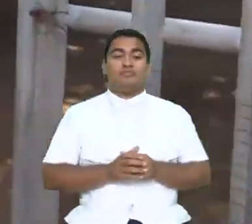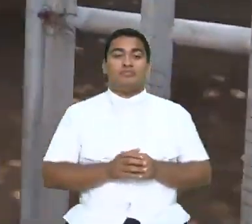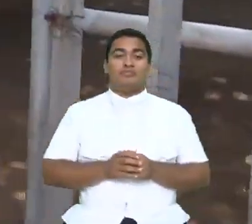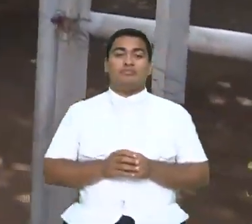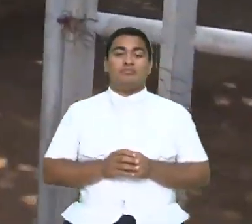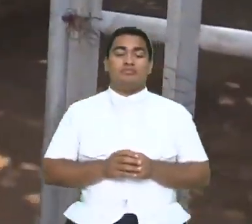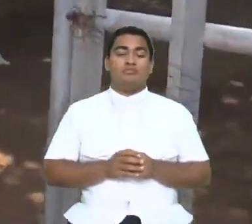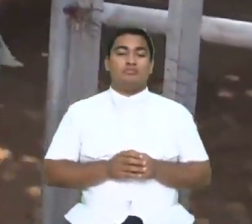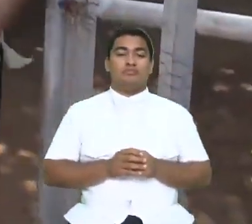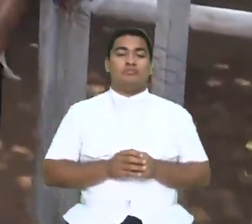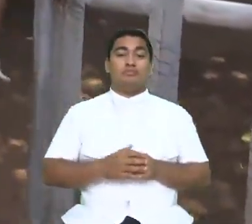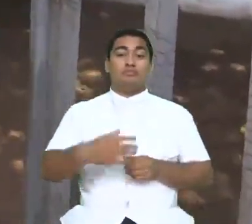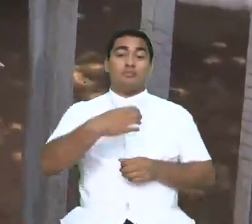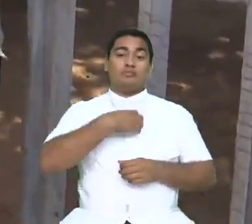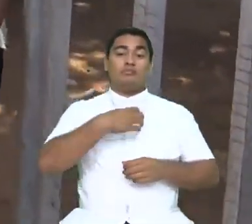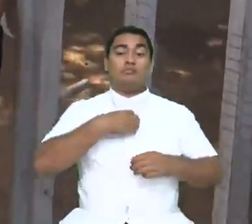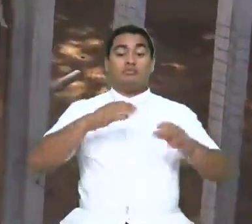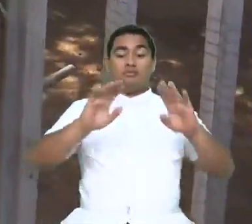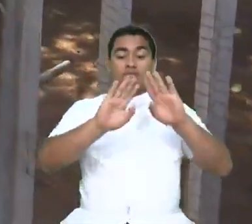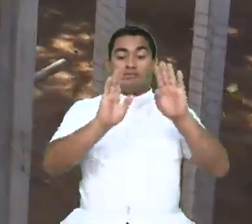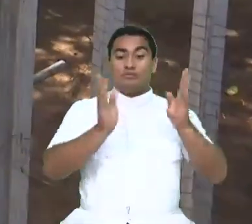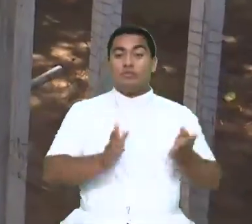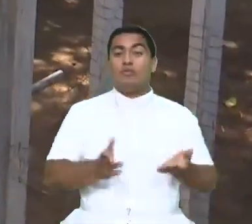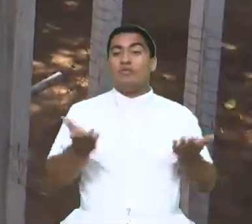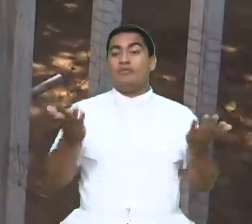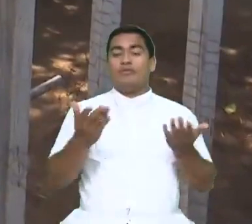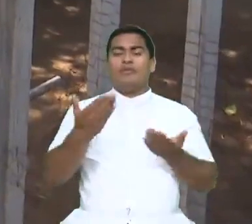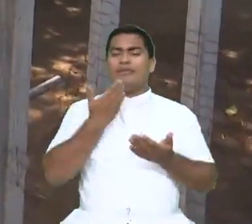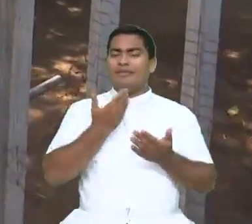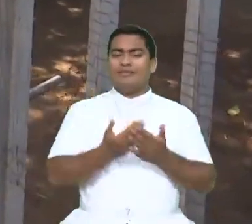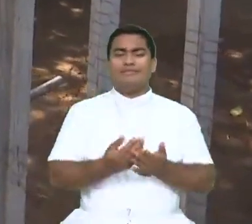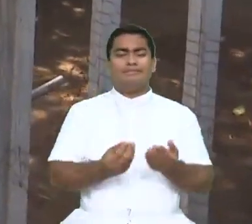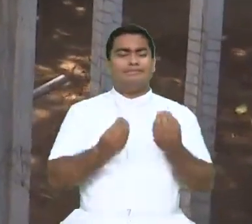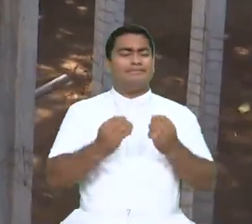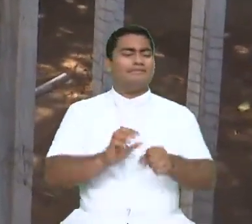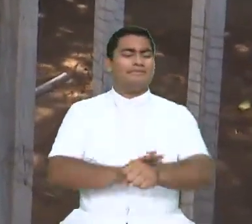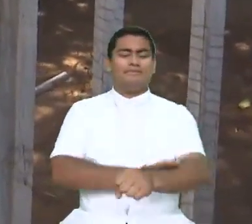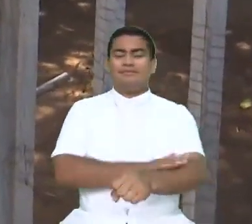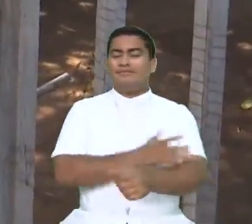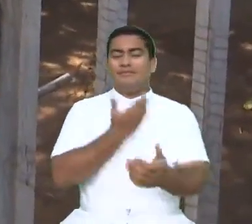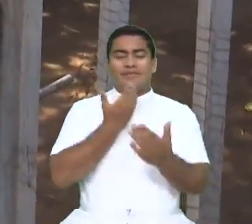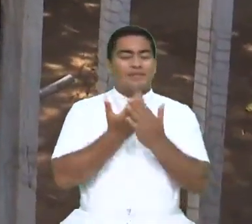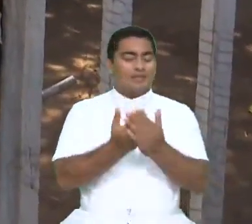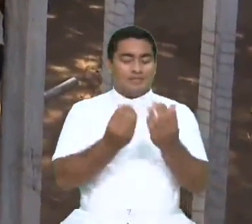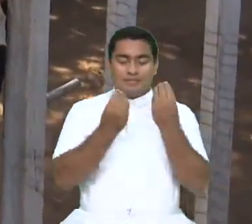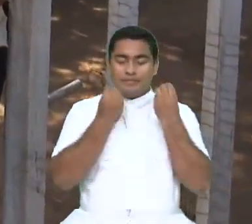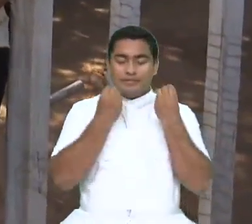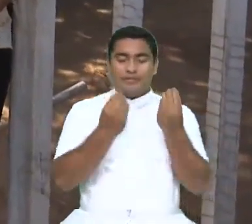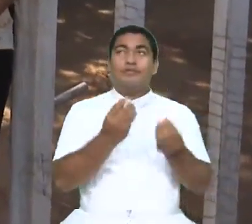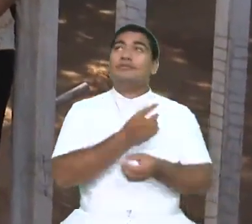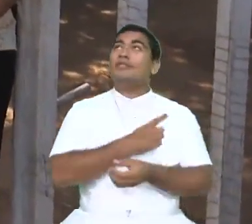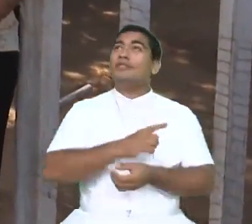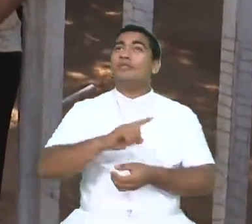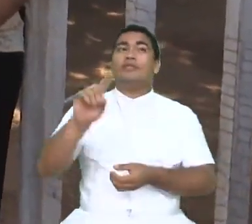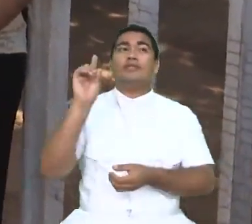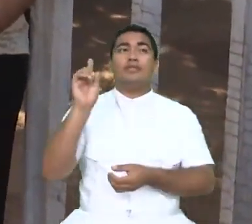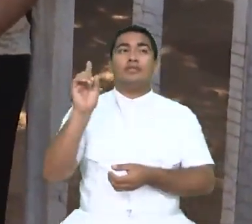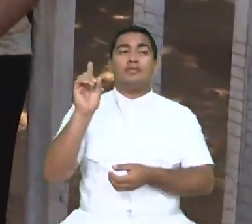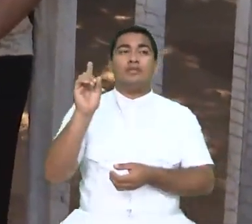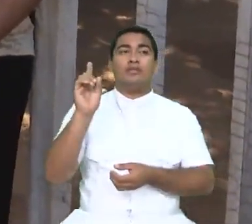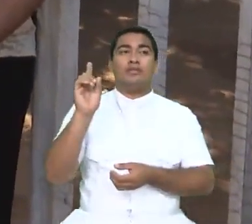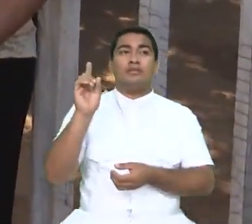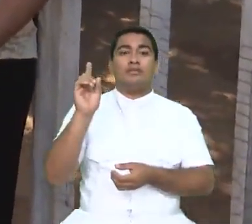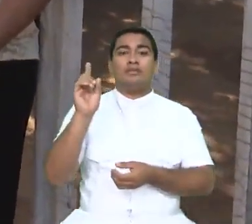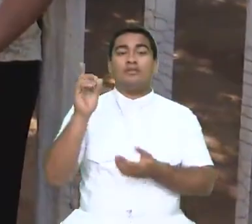que somos, nos sentimos agradecidos y le damos las gracias a Dios y a Él,